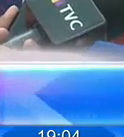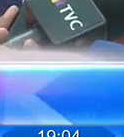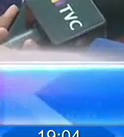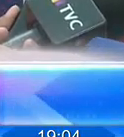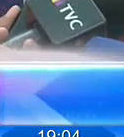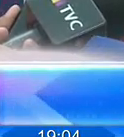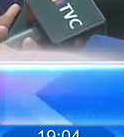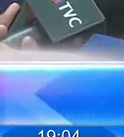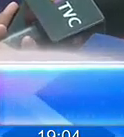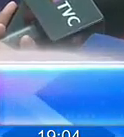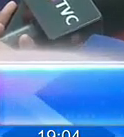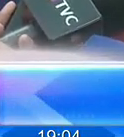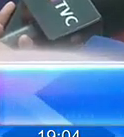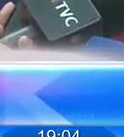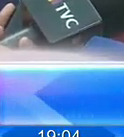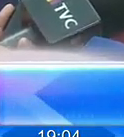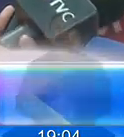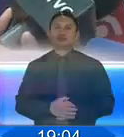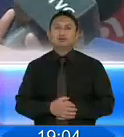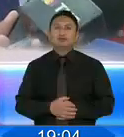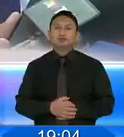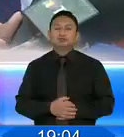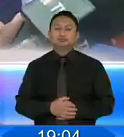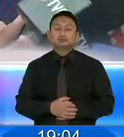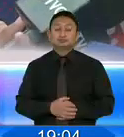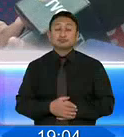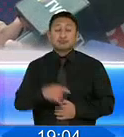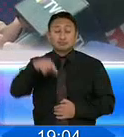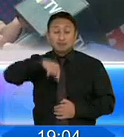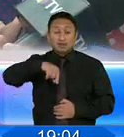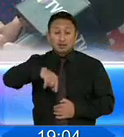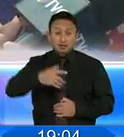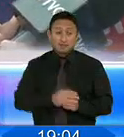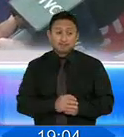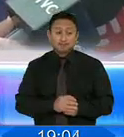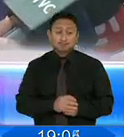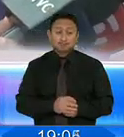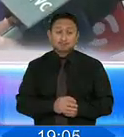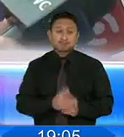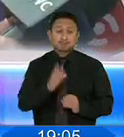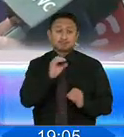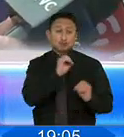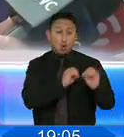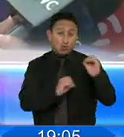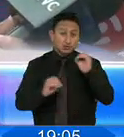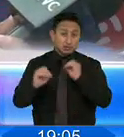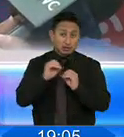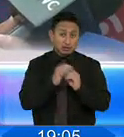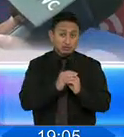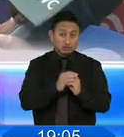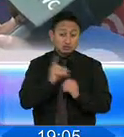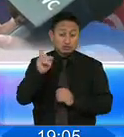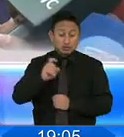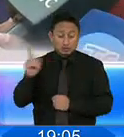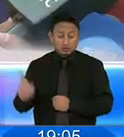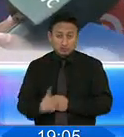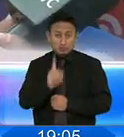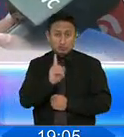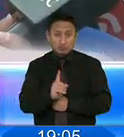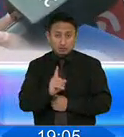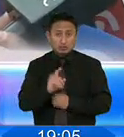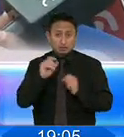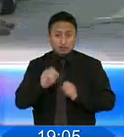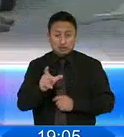hemos podido compartir con la prensa y en cuanto a los observadores, aquellos que han requerido estar presentes, se las ha